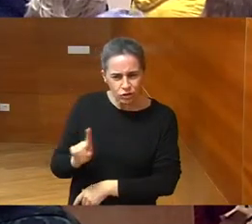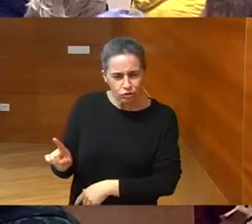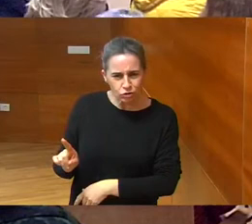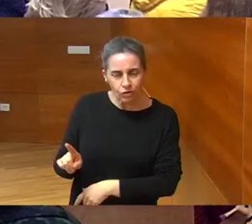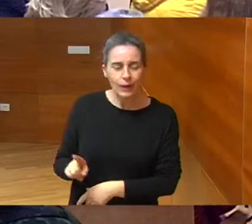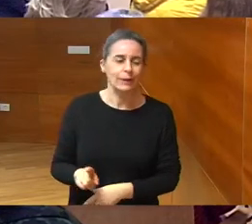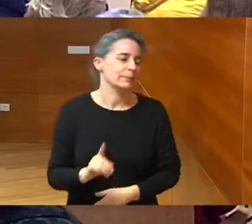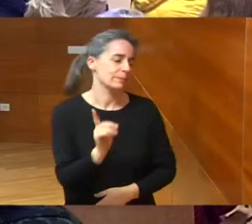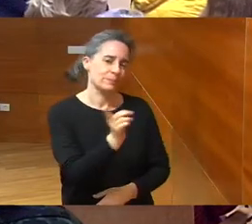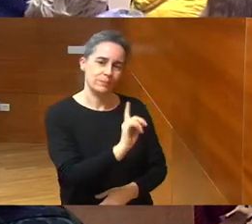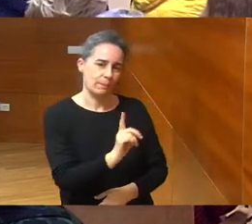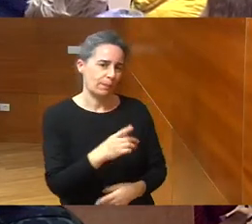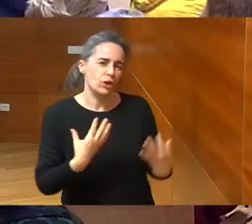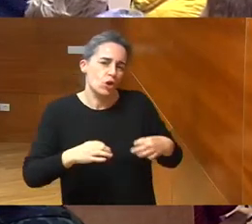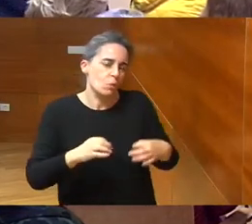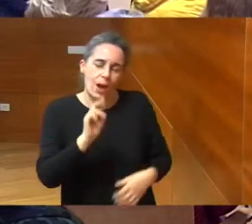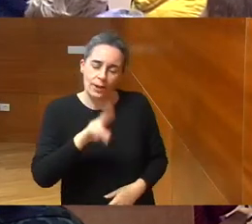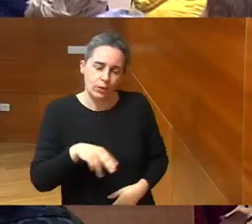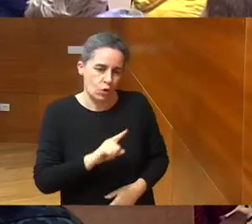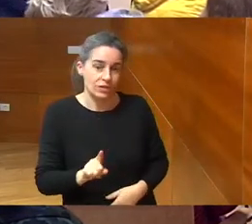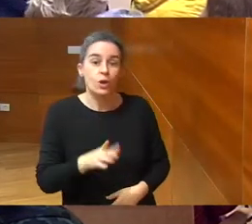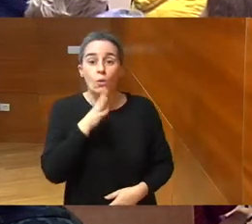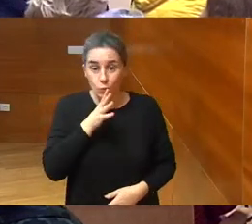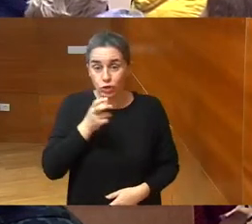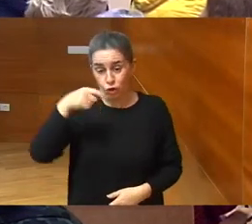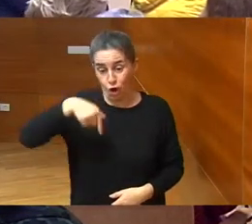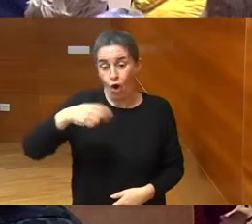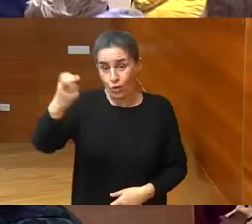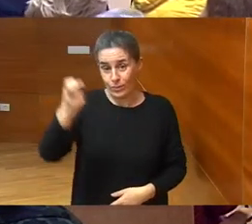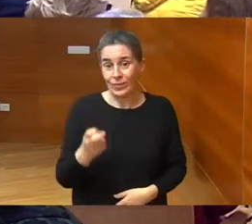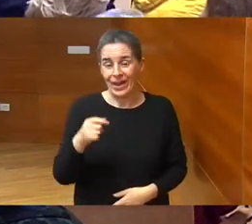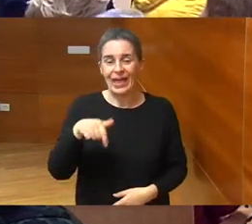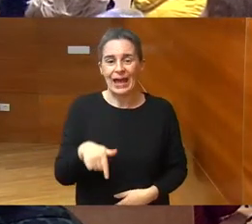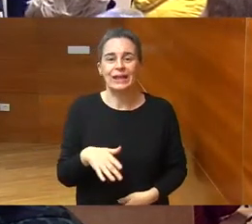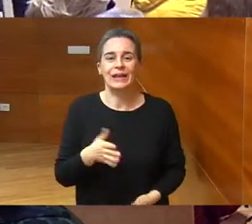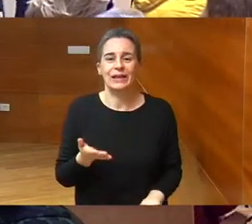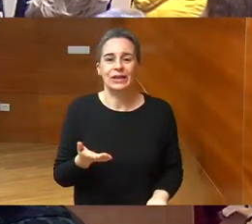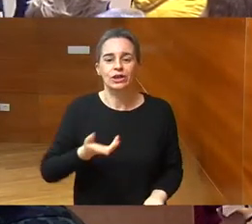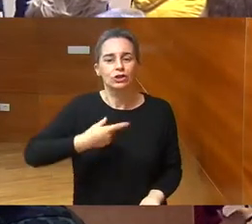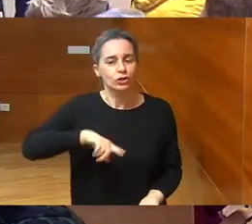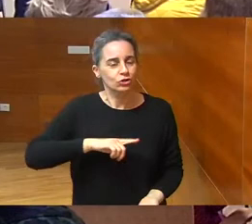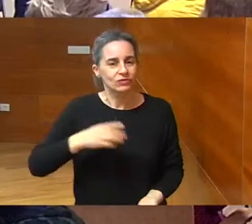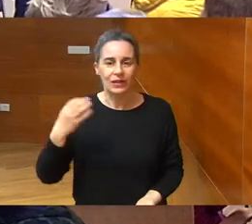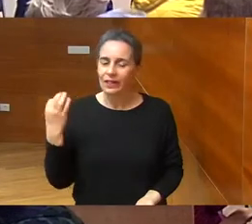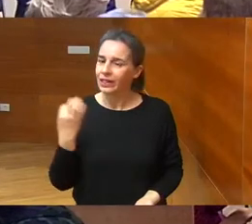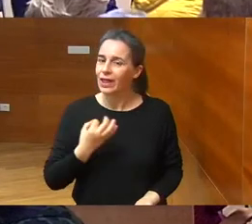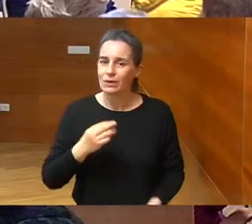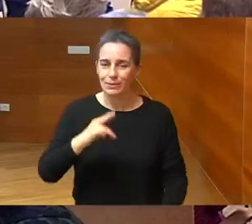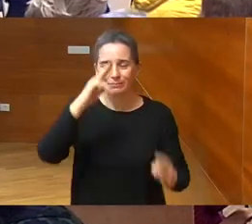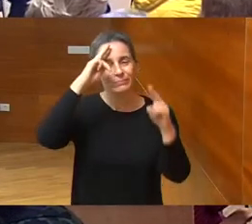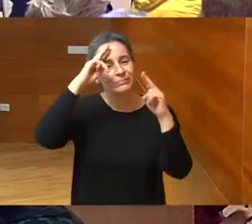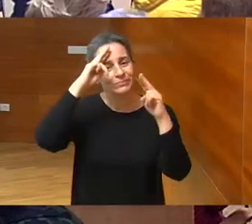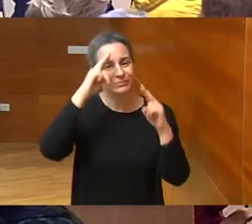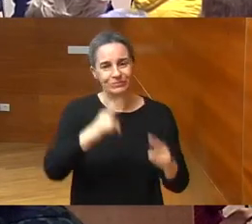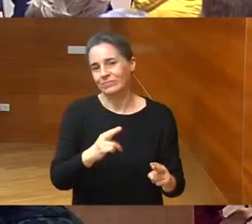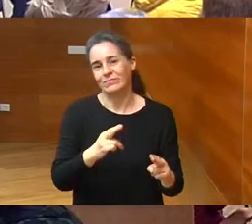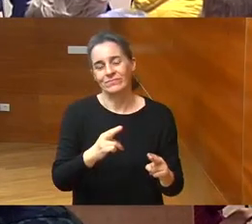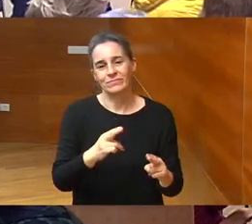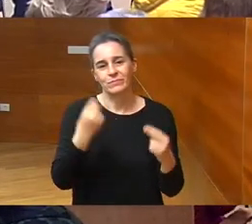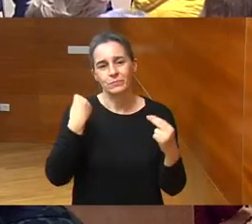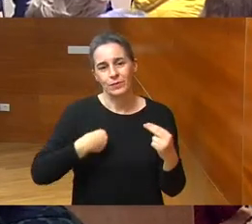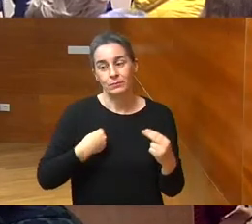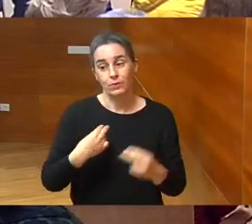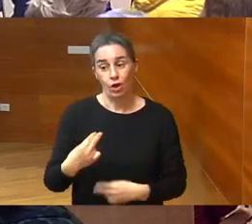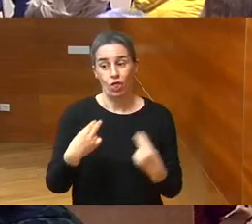estamos aquí por eso para una forma de rendir yo pensó un tributo todos no de